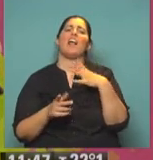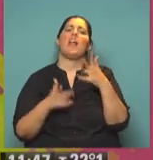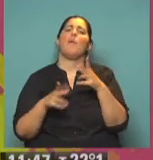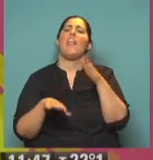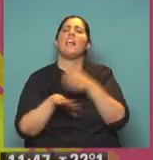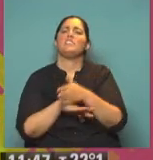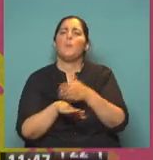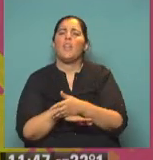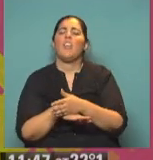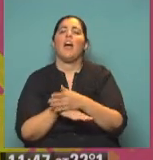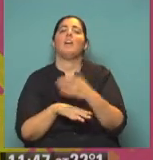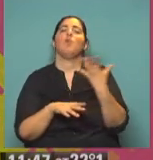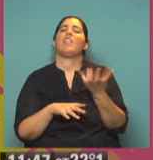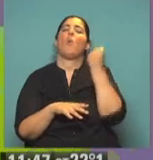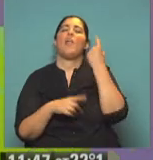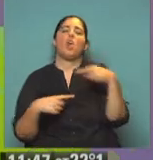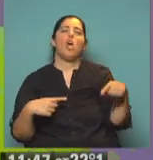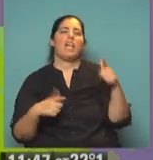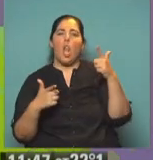que teníamos y ya no tenemos. Bueno,